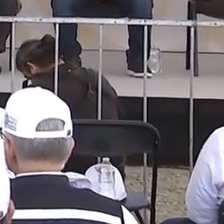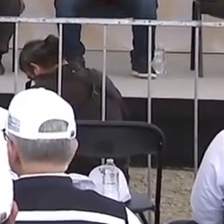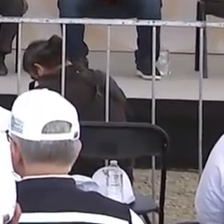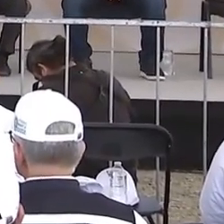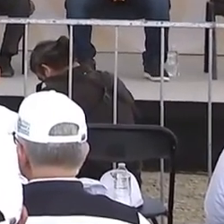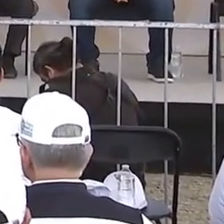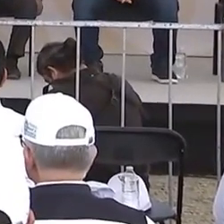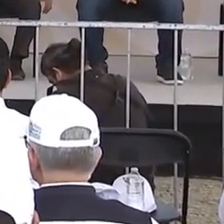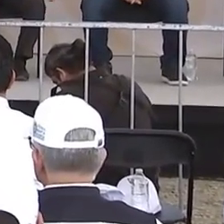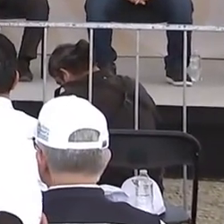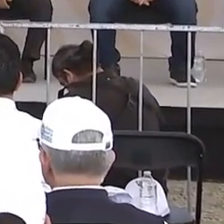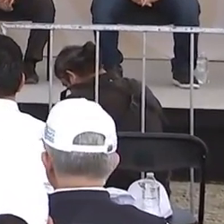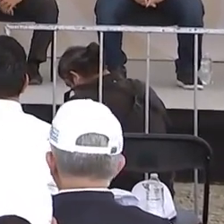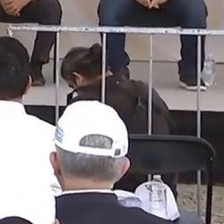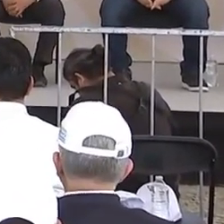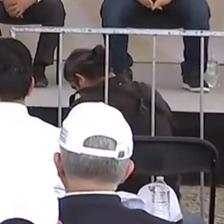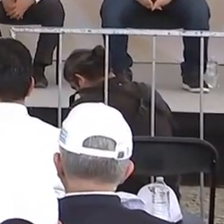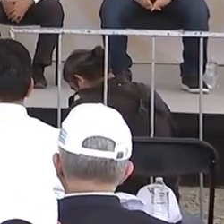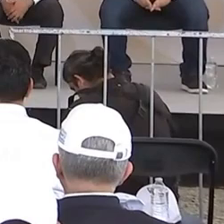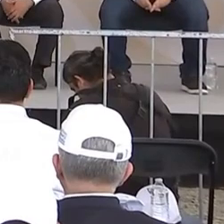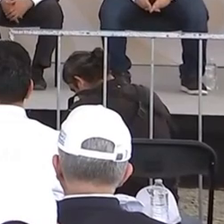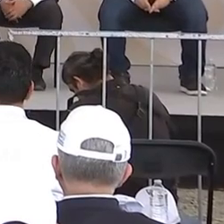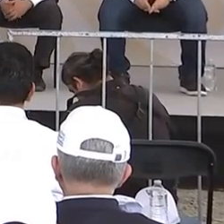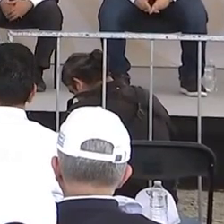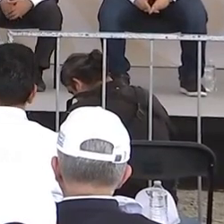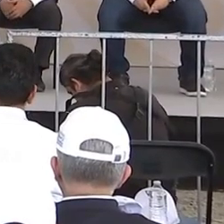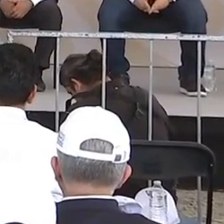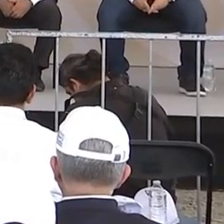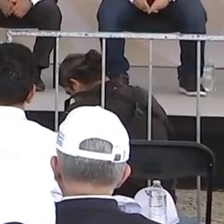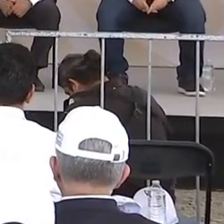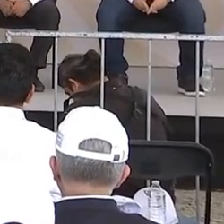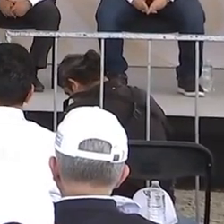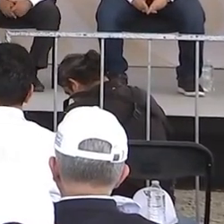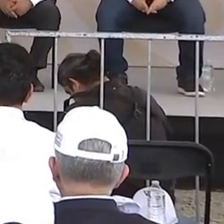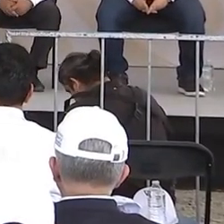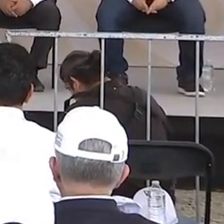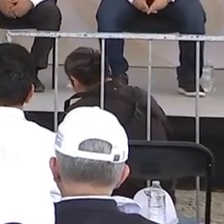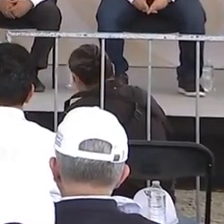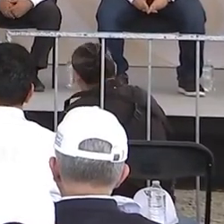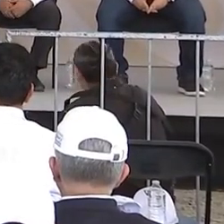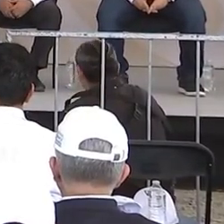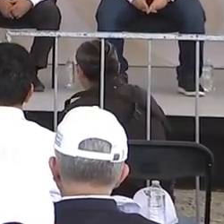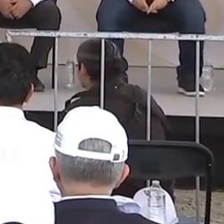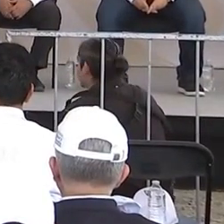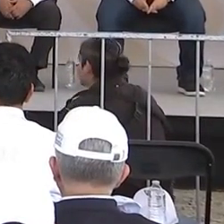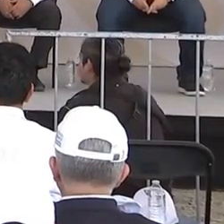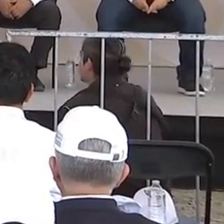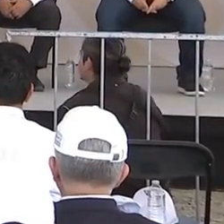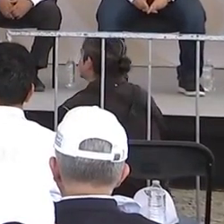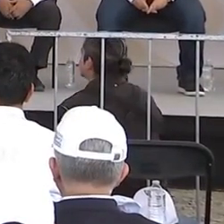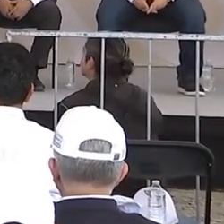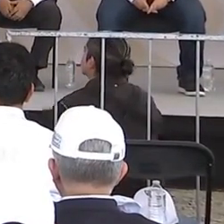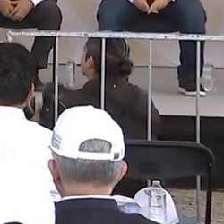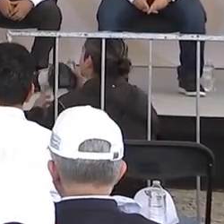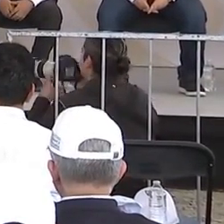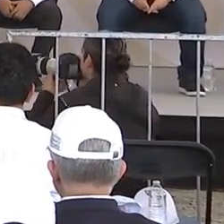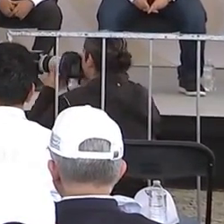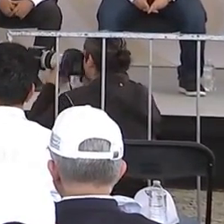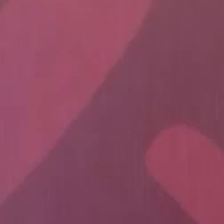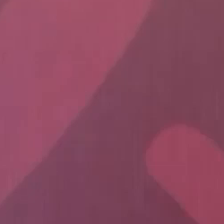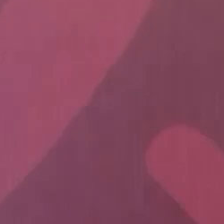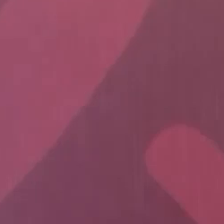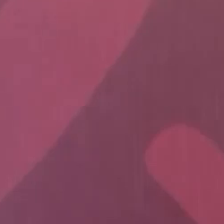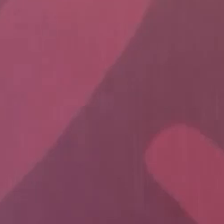Licenciado Andrés Manuel López Obrador, presidente constitucional de los Estados Unidos mexicanos. Gobernador Rubén Rocha